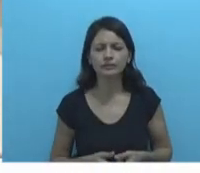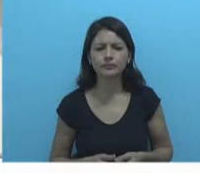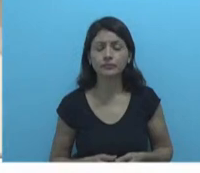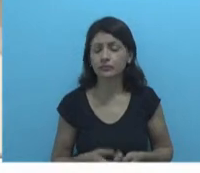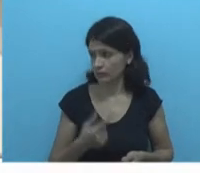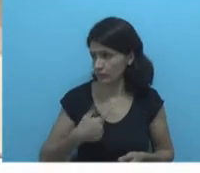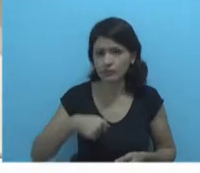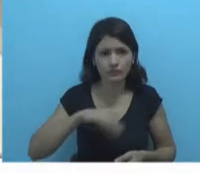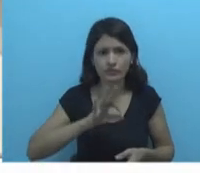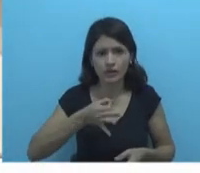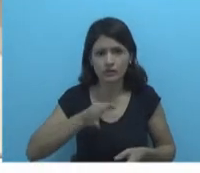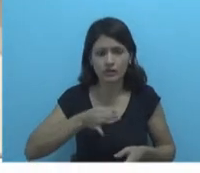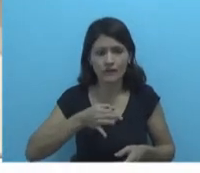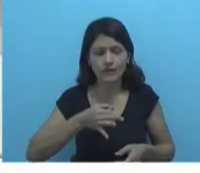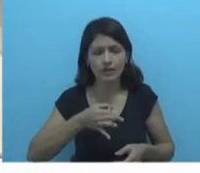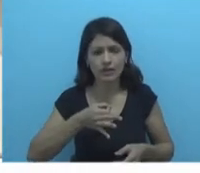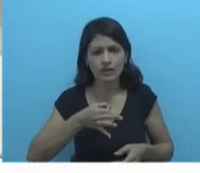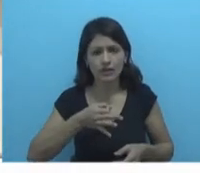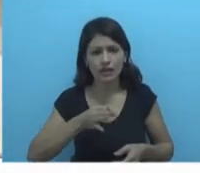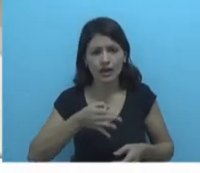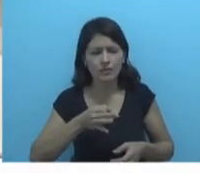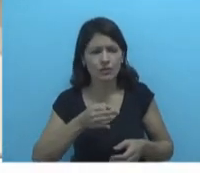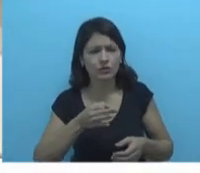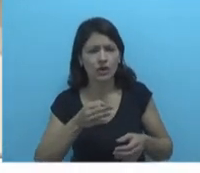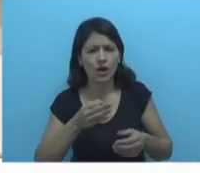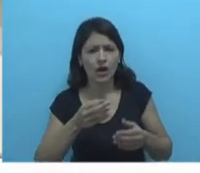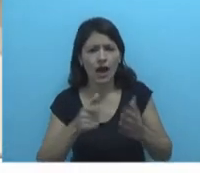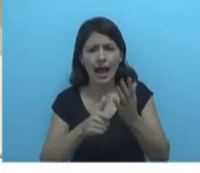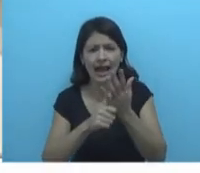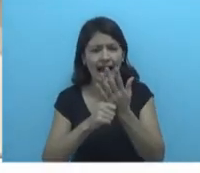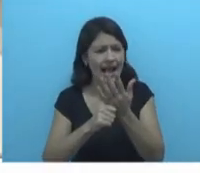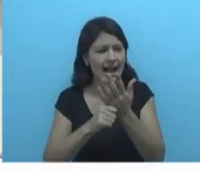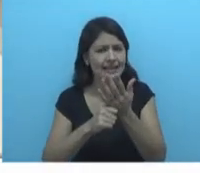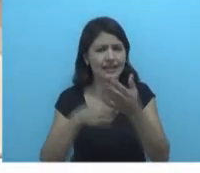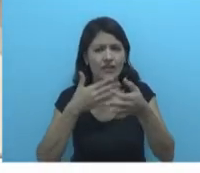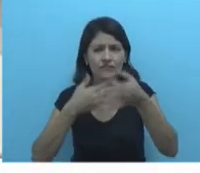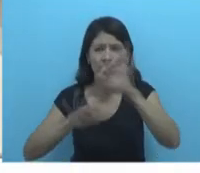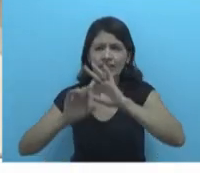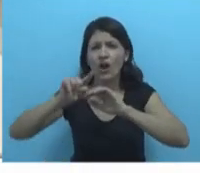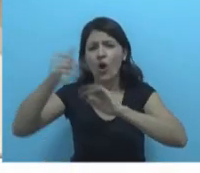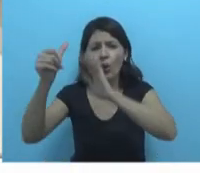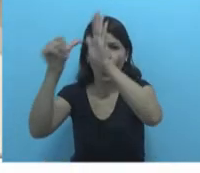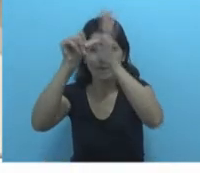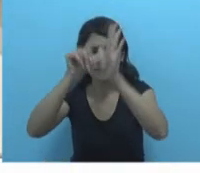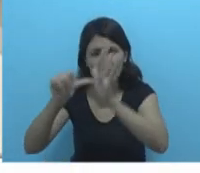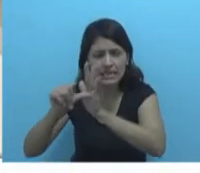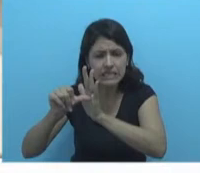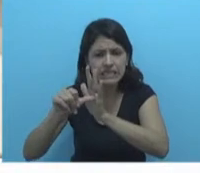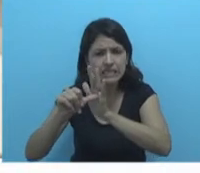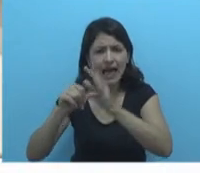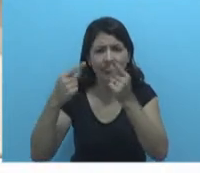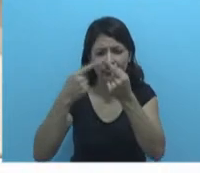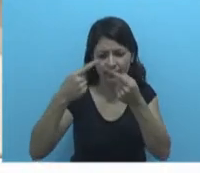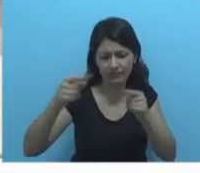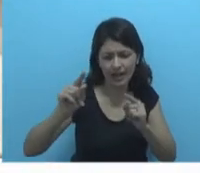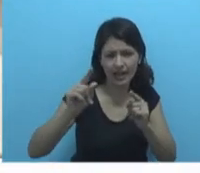sabemos que no son los mismos los cortes de carne que se consumen al interior de nuestro país que los